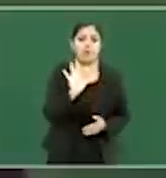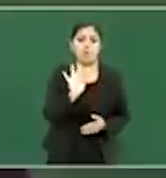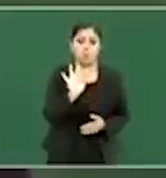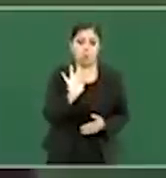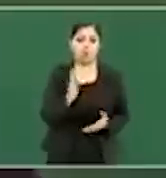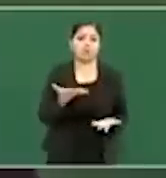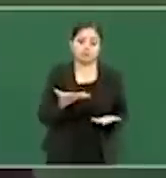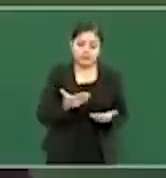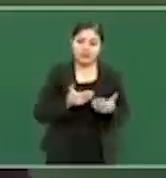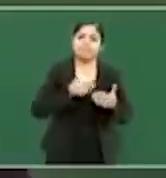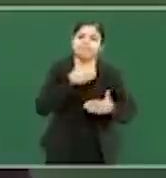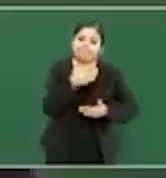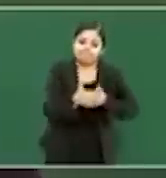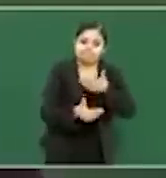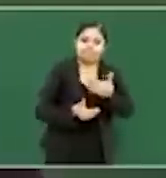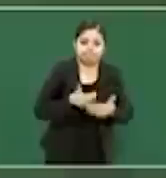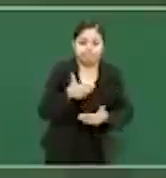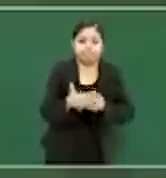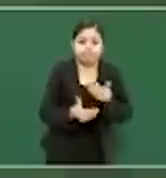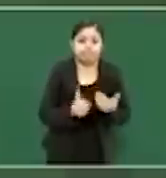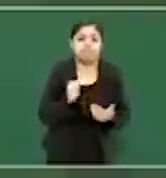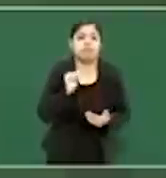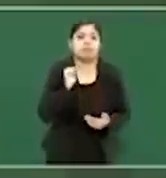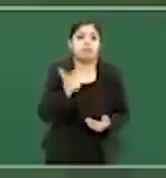Y estamos